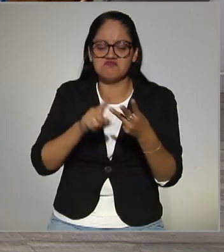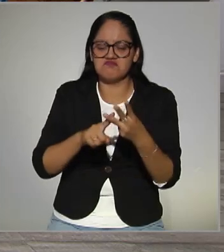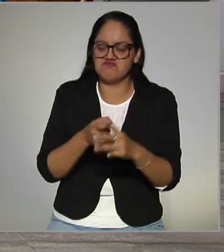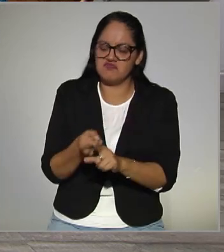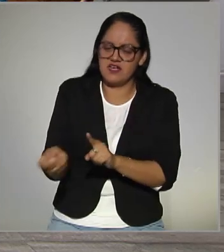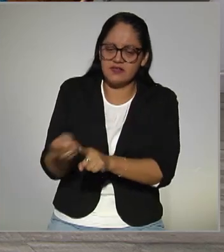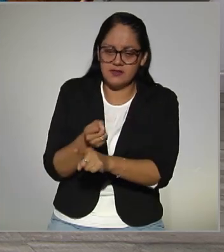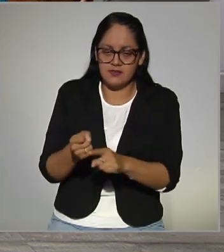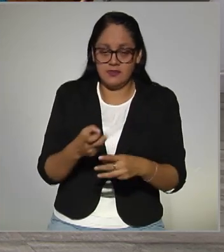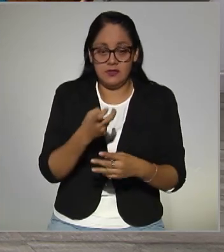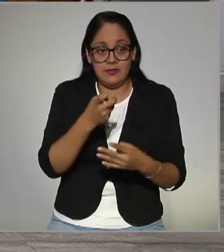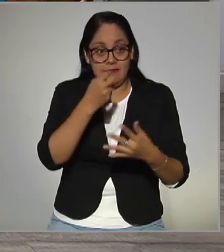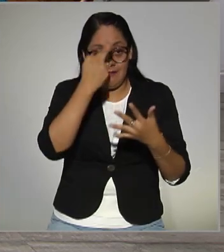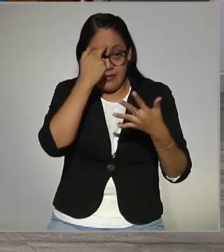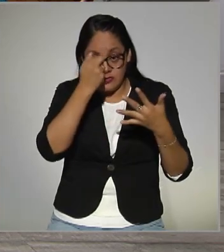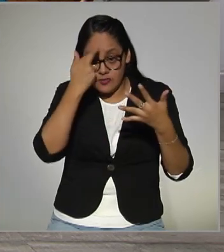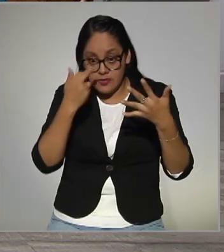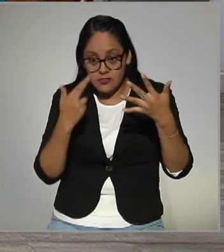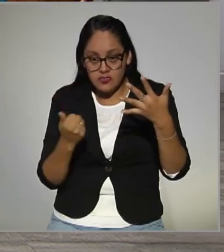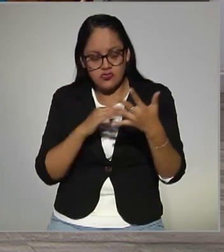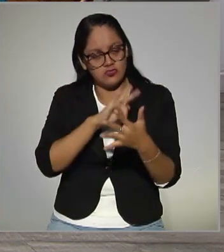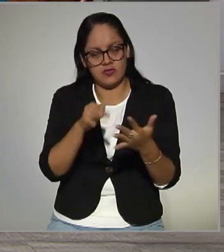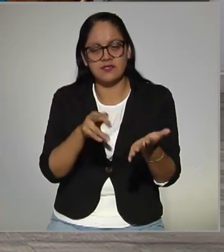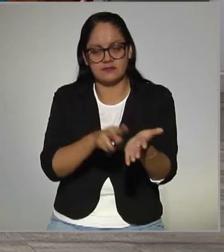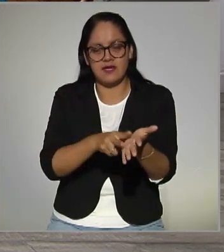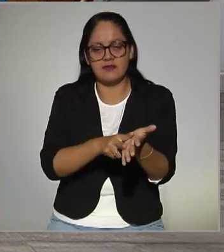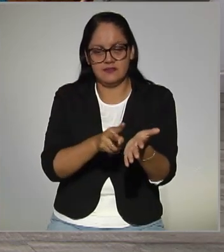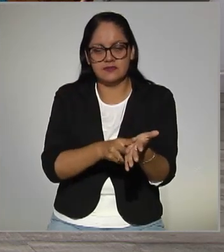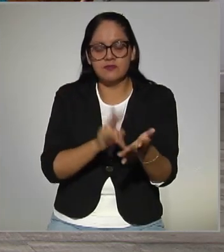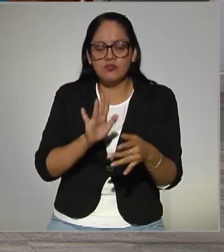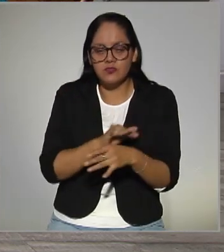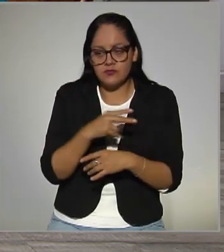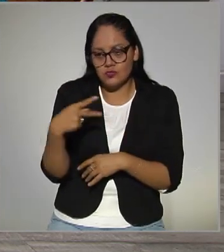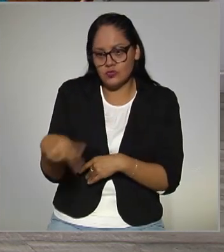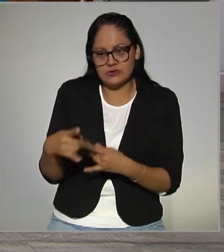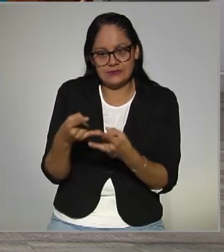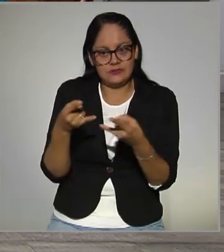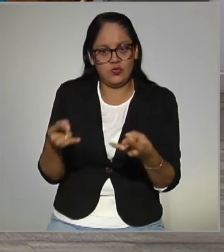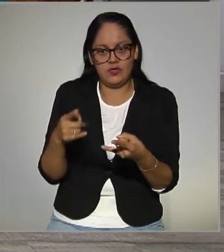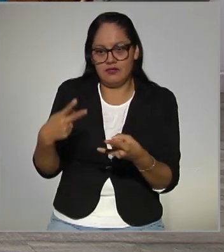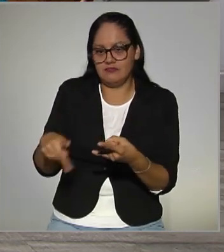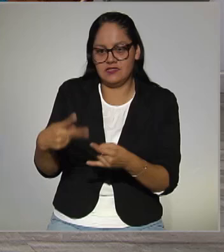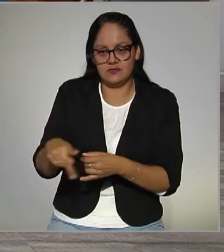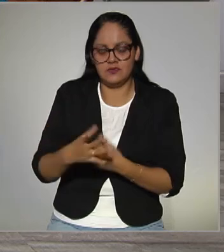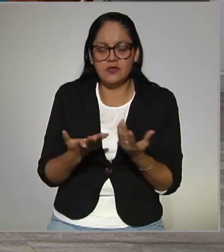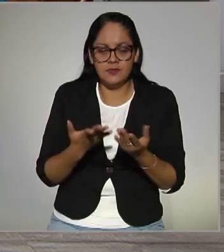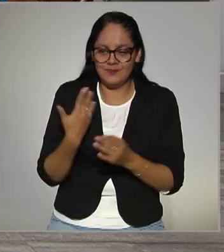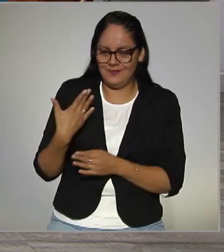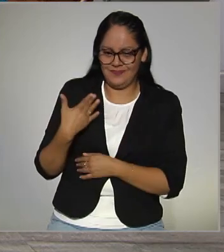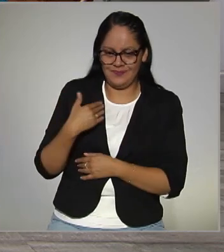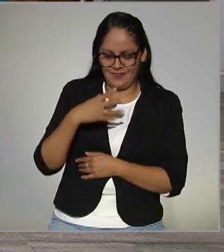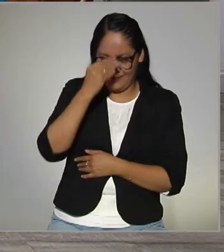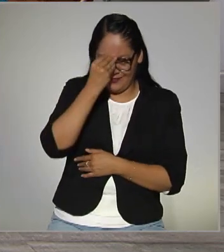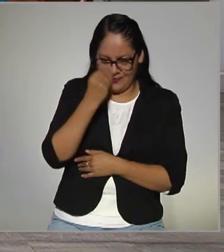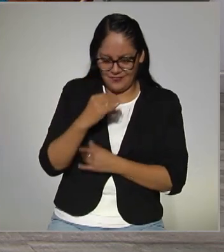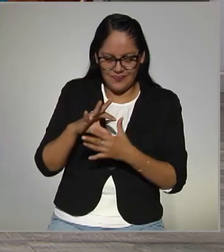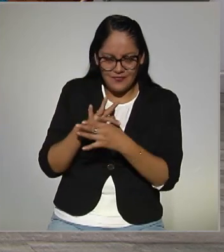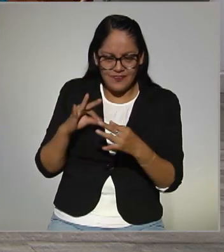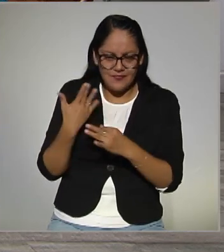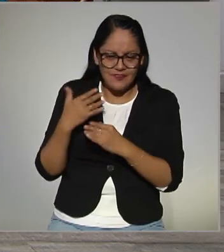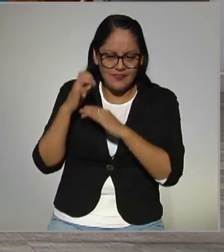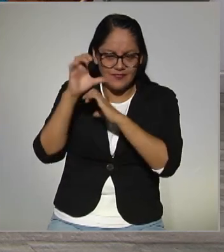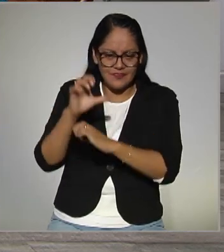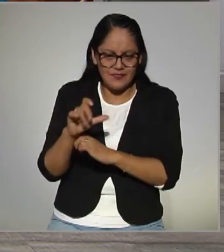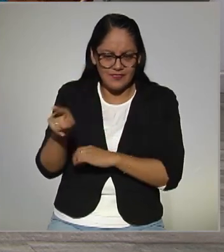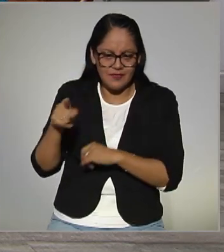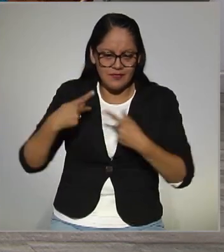todas las razones son válidas porque vienen desde la experiencia propia, ¿no? O sea, qué terrible, justo hace ratito, ¿no? Lo mencionábamos con el primer comentario